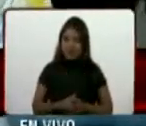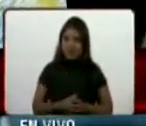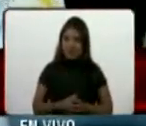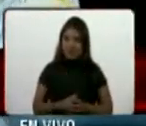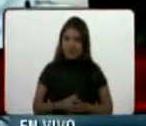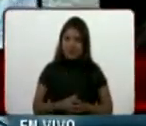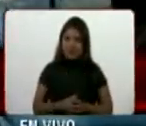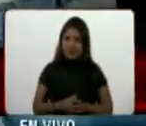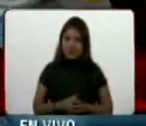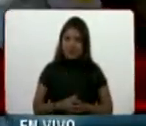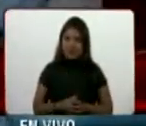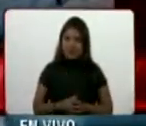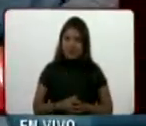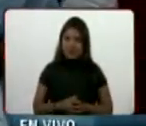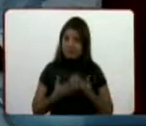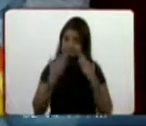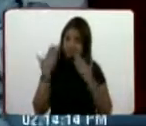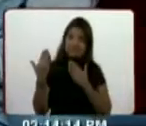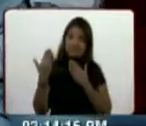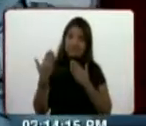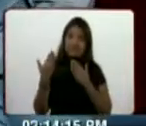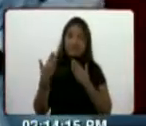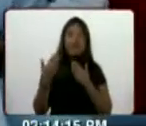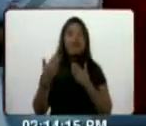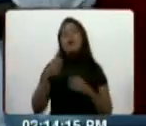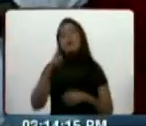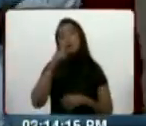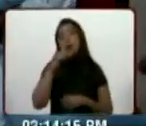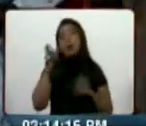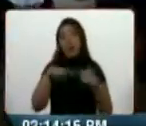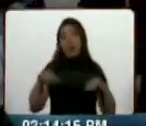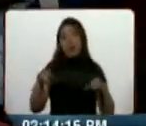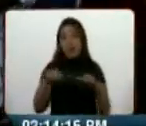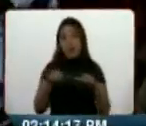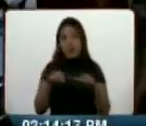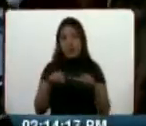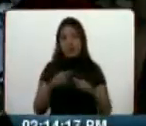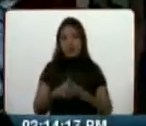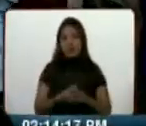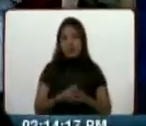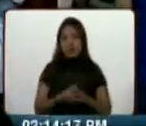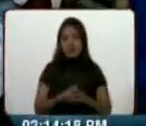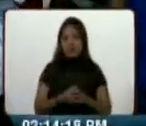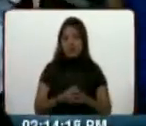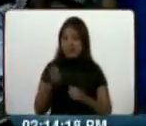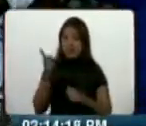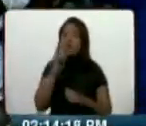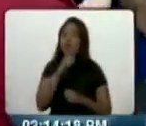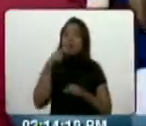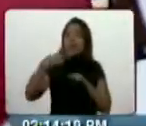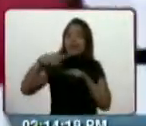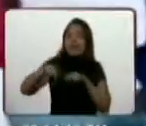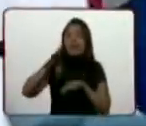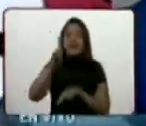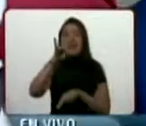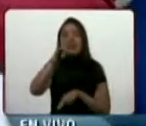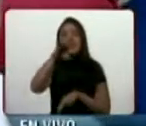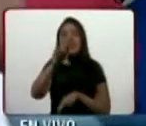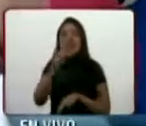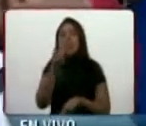al arribo de Nicolás Maduro, justamente al lugar donde... Aquí va Diego. Diego, un